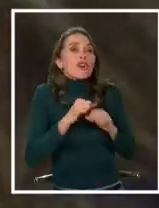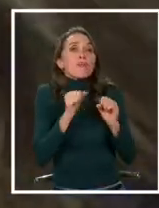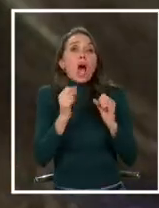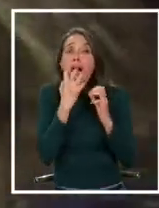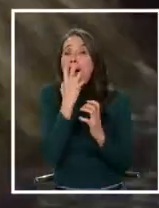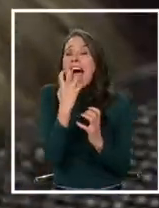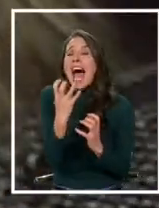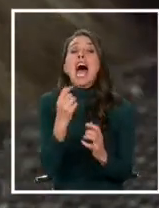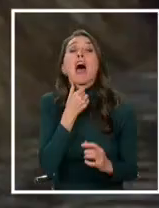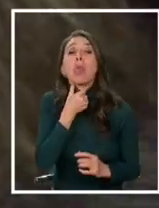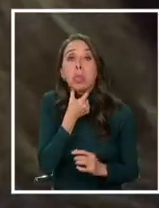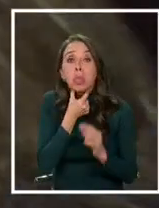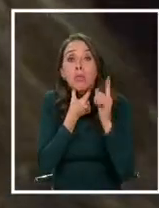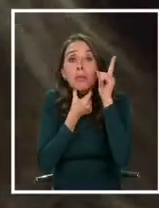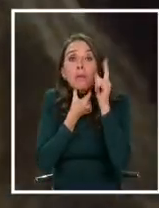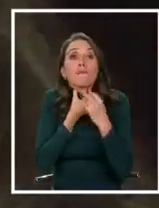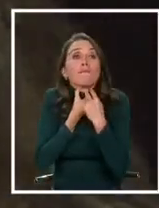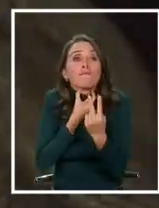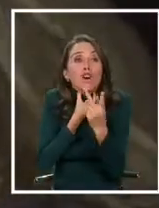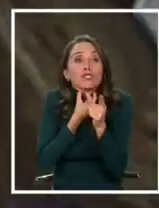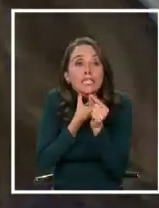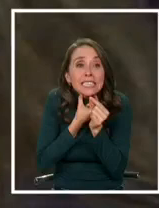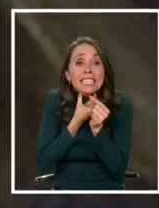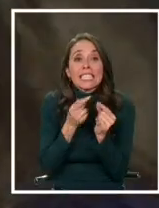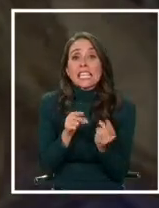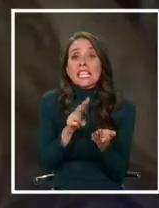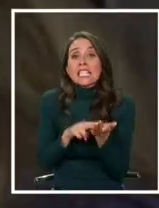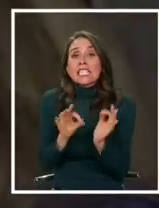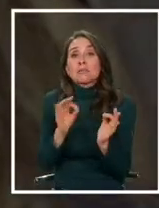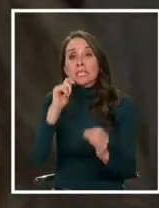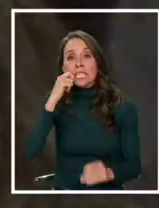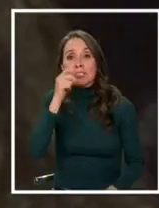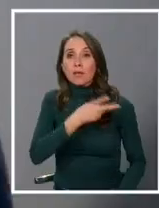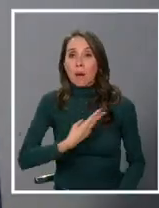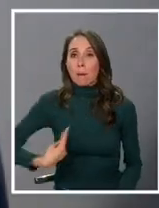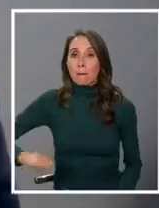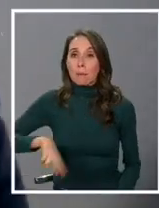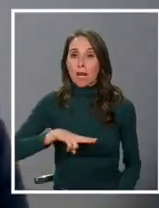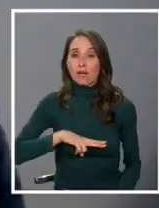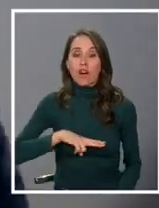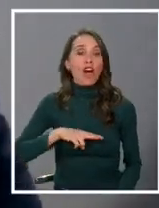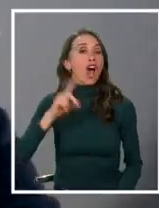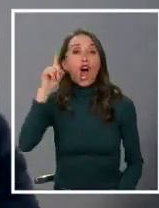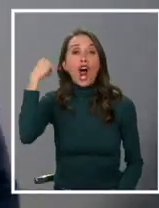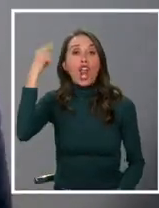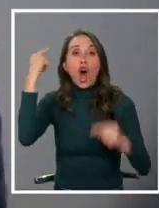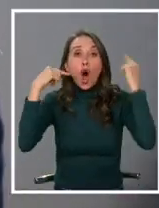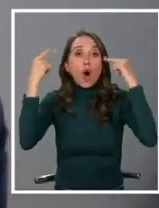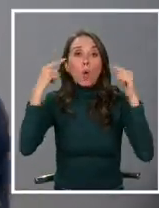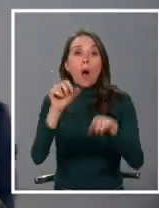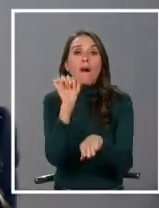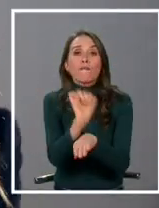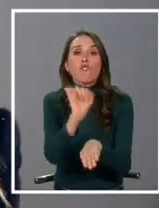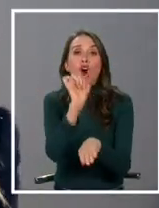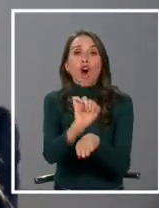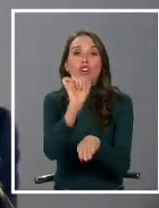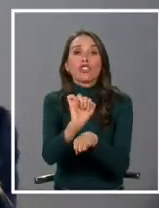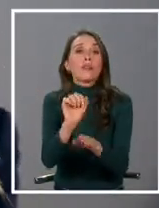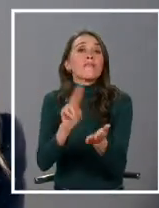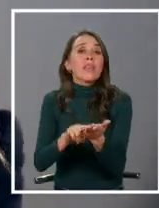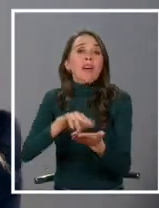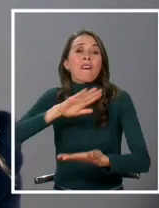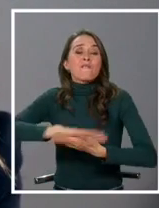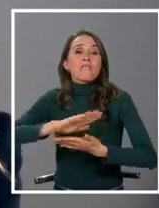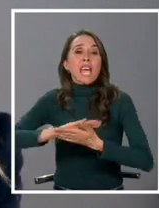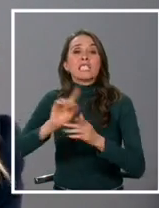Ya de tanto gritar gritado mucho sí la verdad que esto tiene una especial significación para nosotros pero una locura Y los bocinazos era una verdadera fiesta